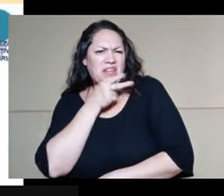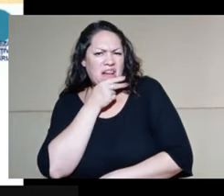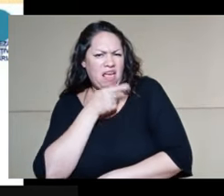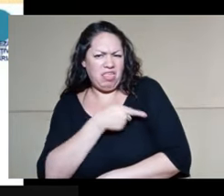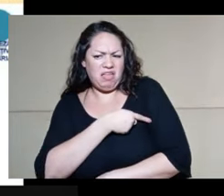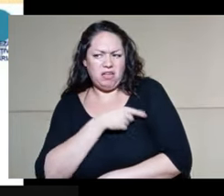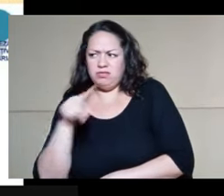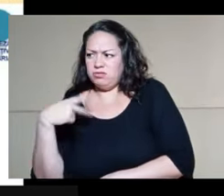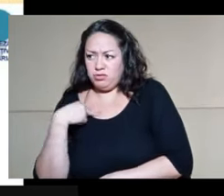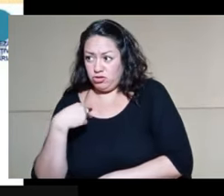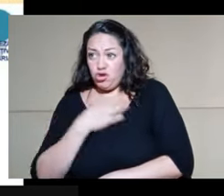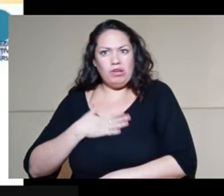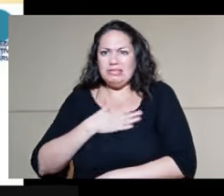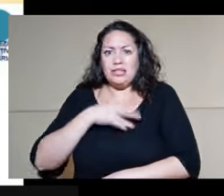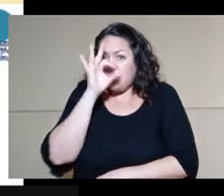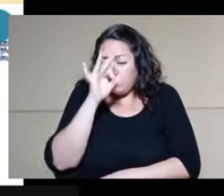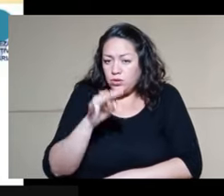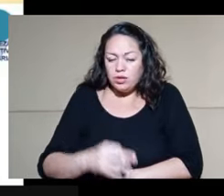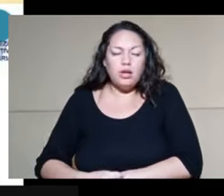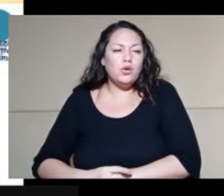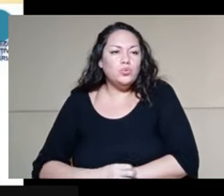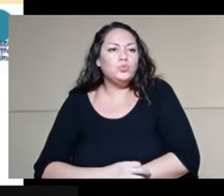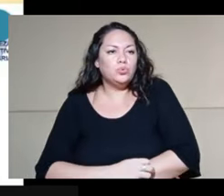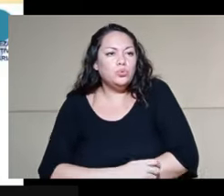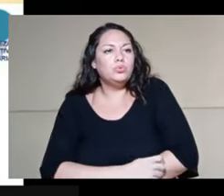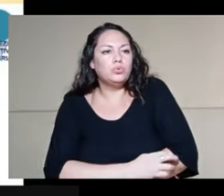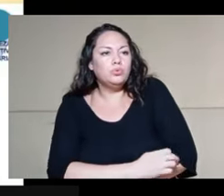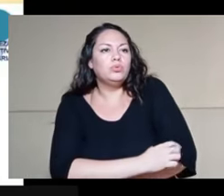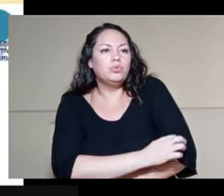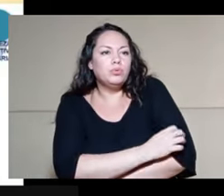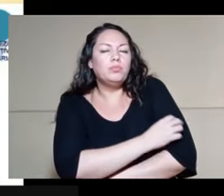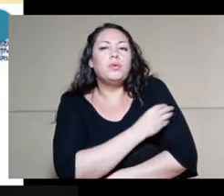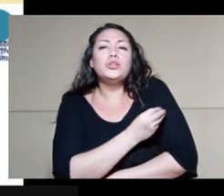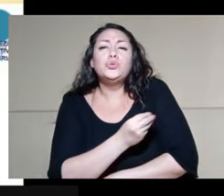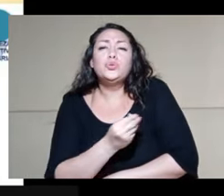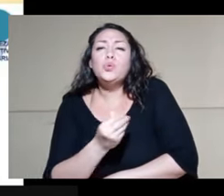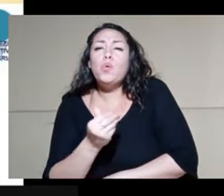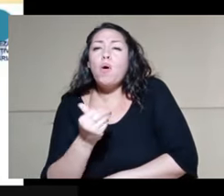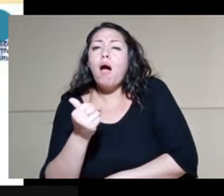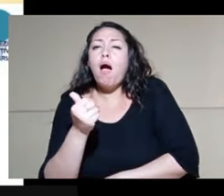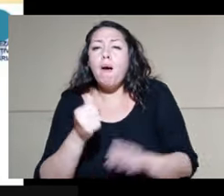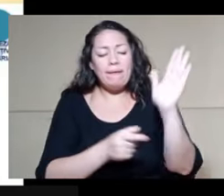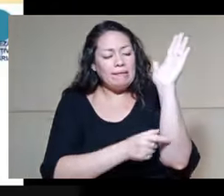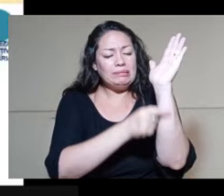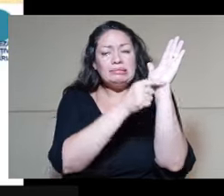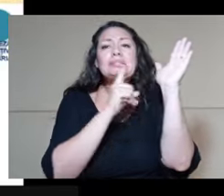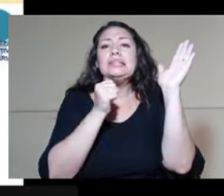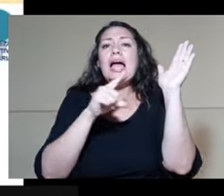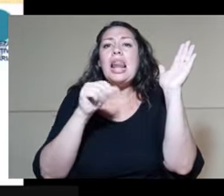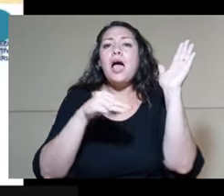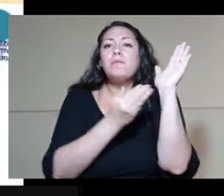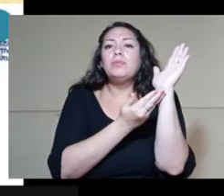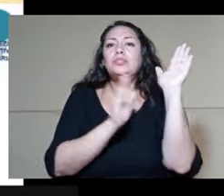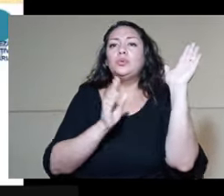quiere decir que se produjo todo el ascenso, pero como no fue lo suficientemente intenso, el tálamo